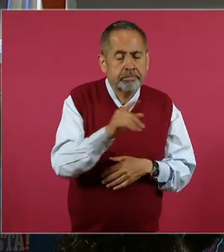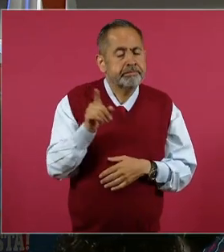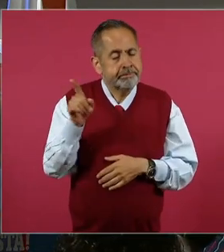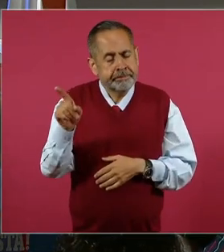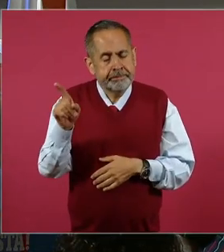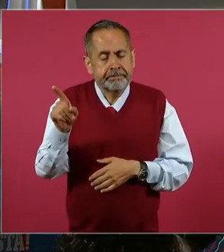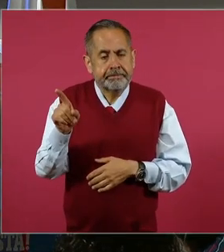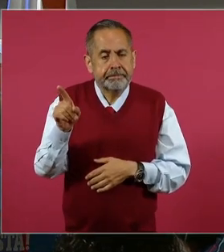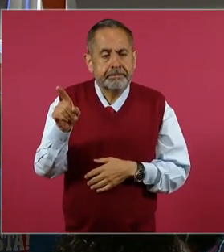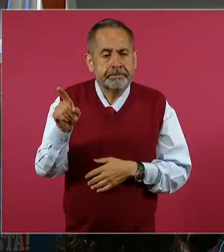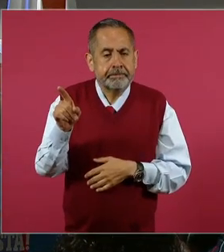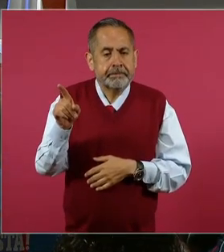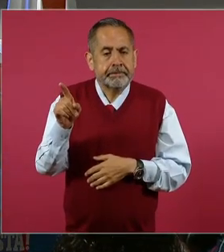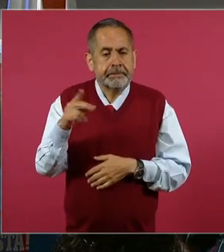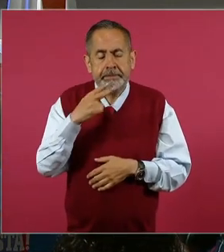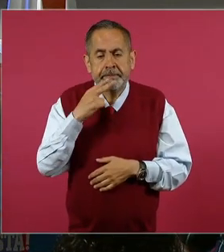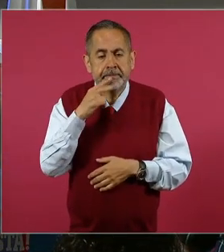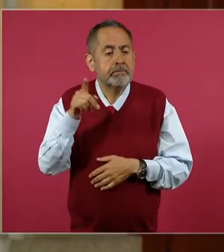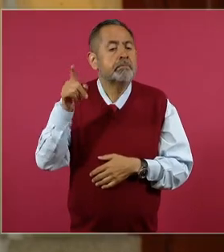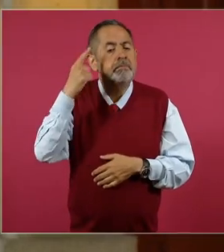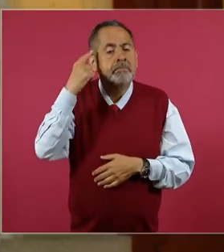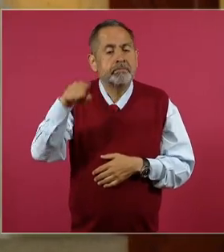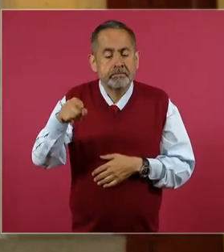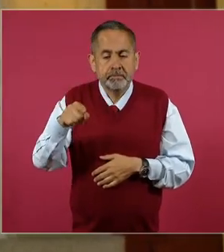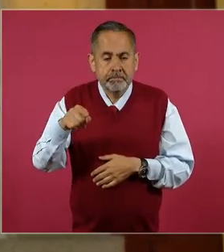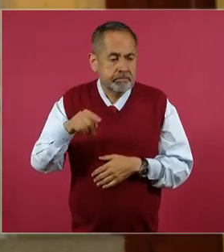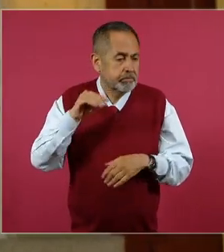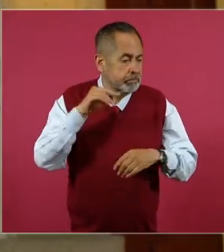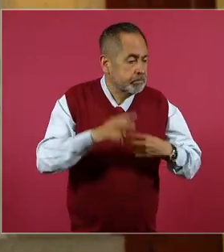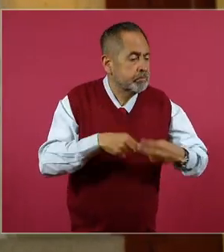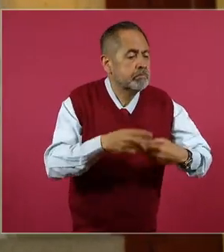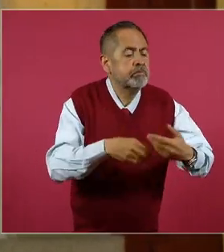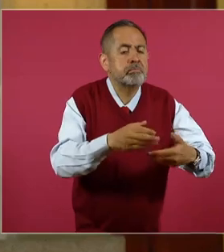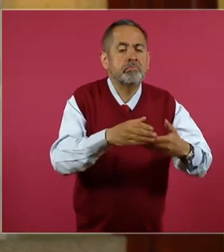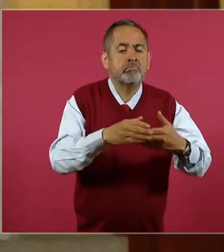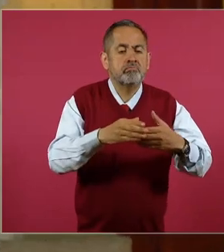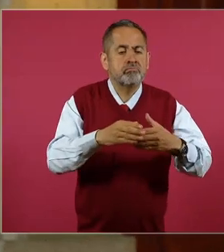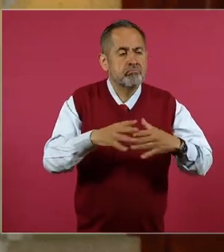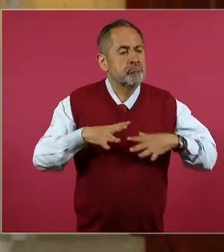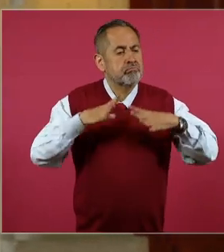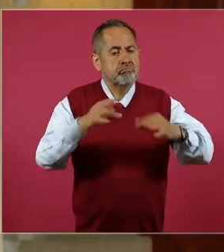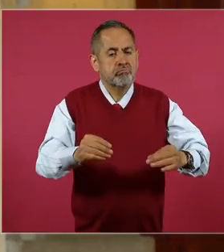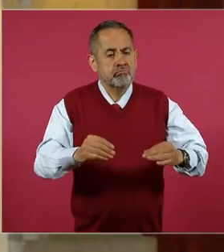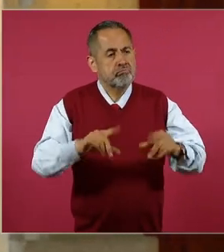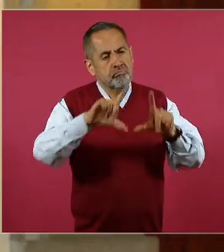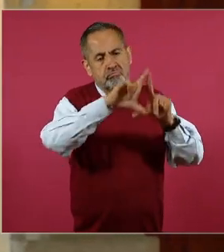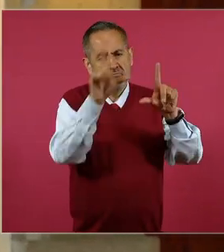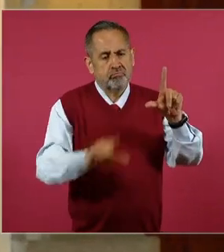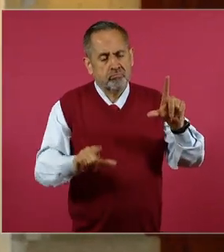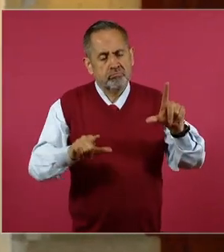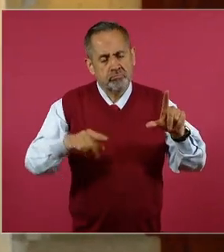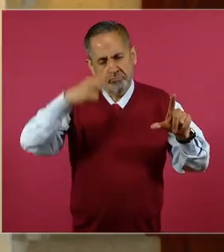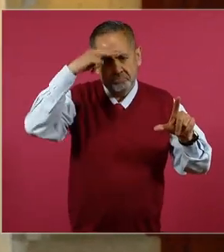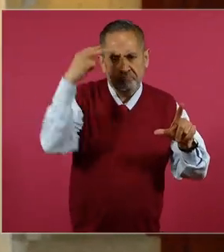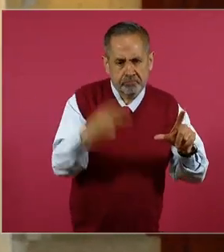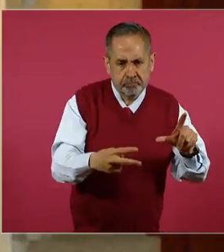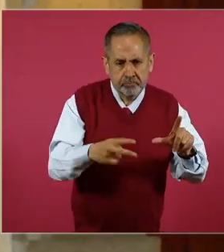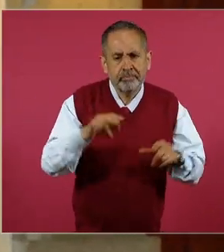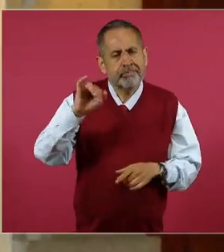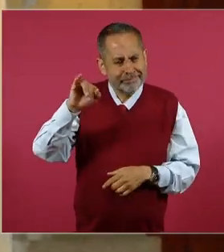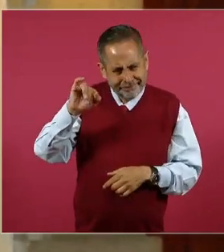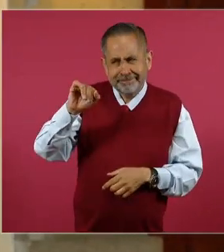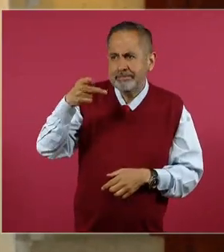fundacional de la actual nación mexicana, sí, pero tremendamente violento,